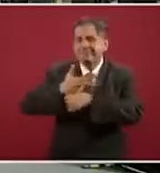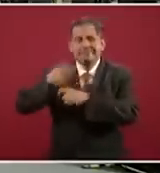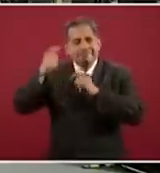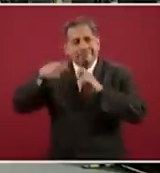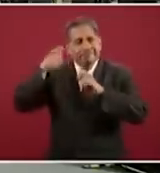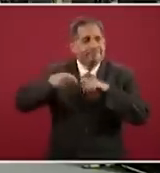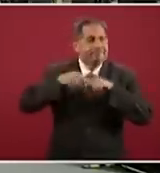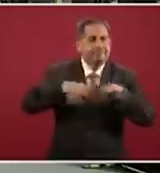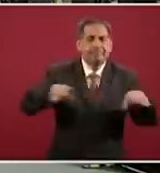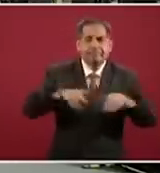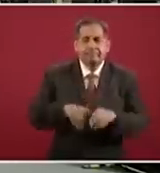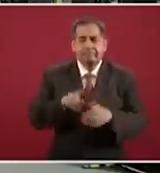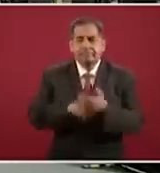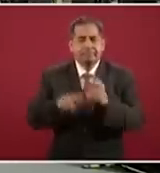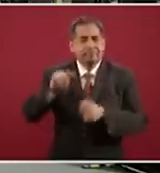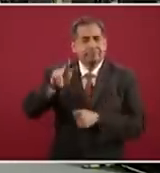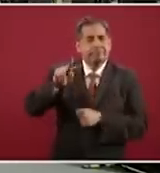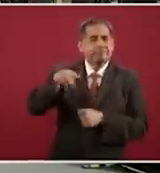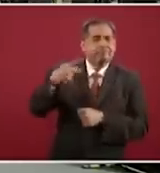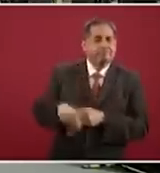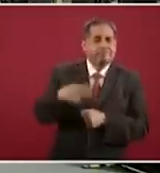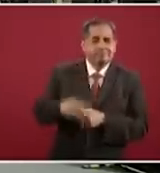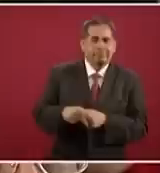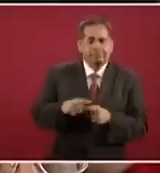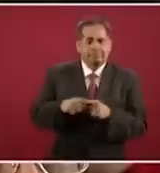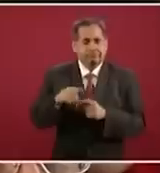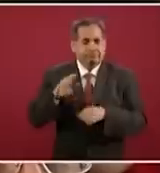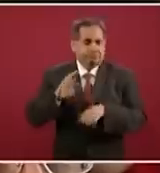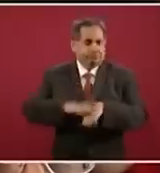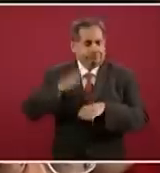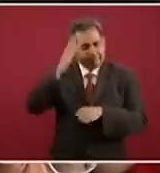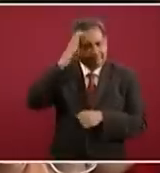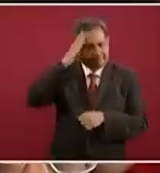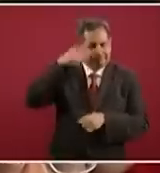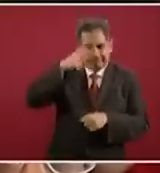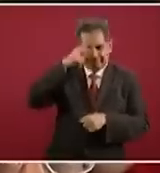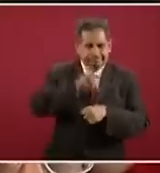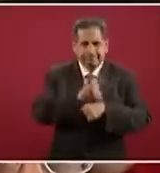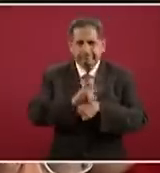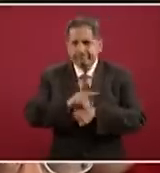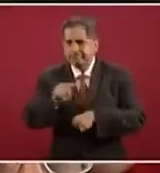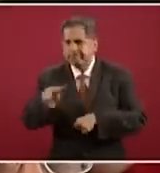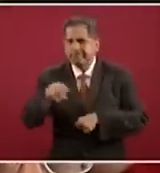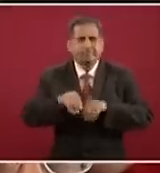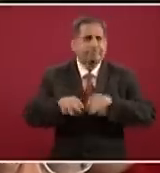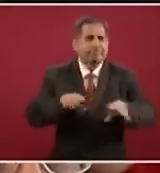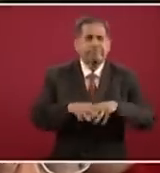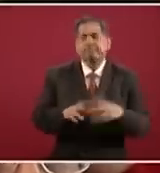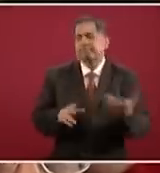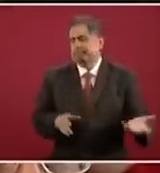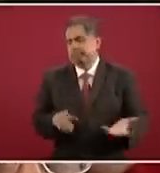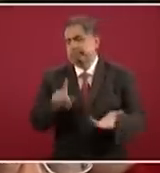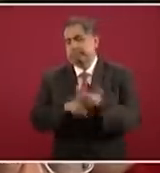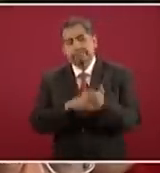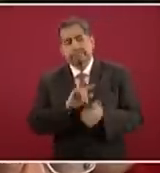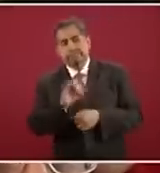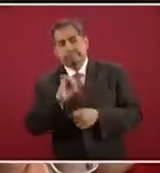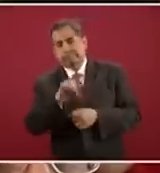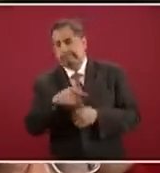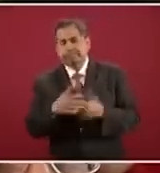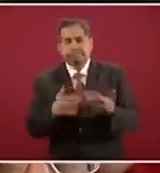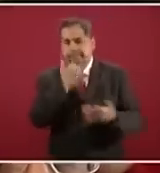por las dos televisoras predominantes de este país, y bueno, ya no digo de los funcionarios en ese